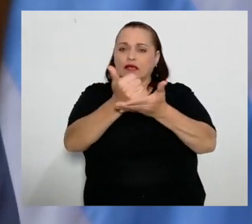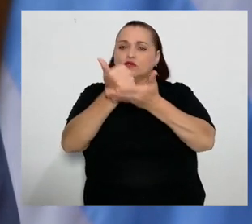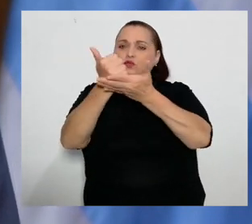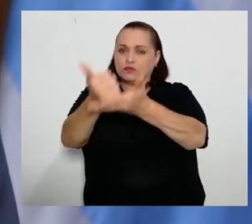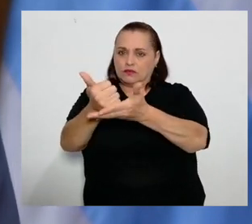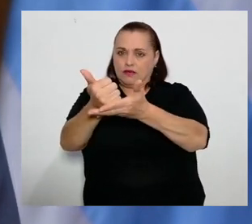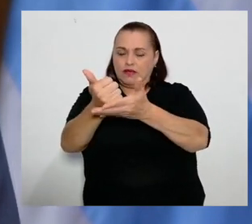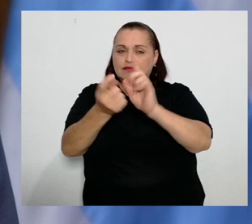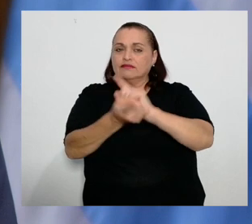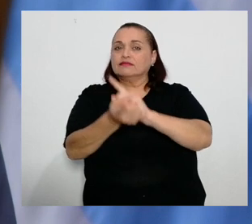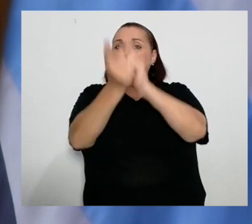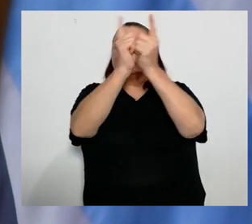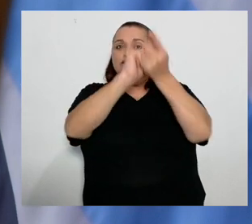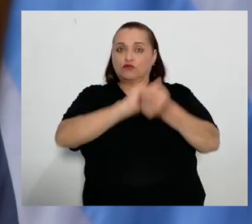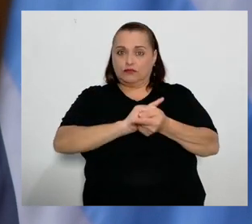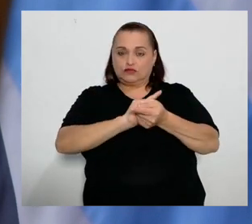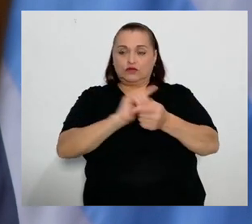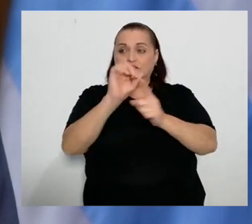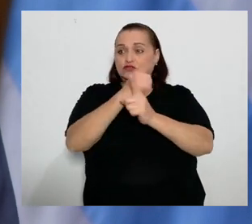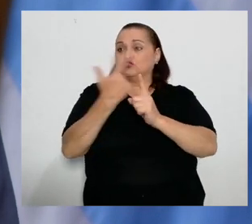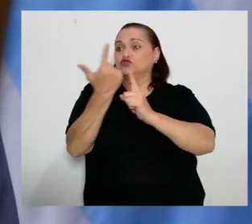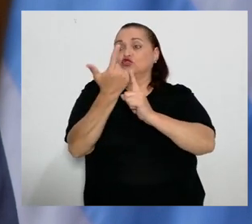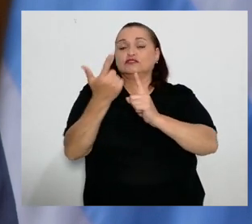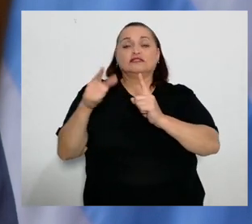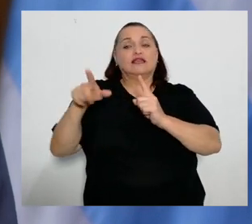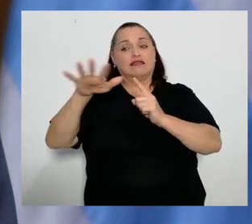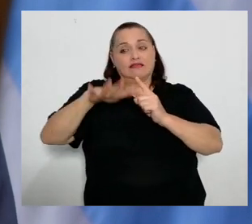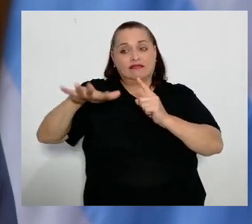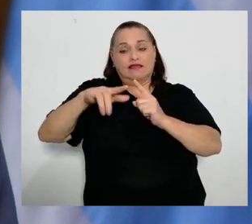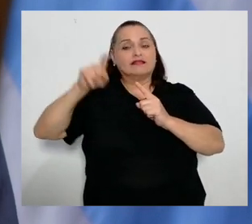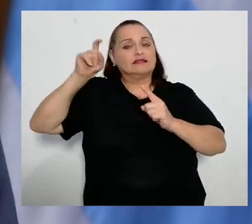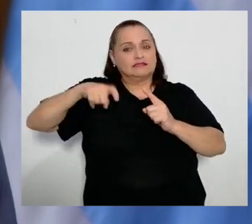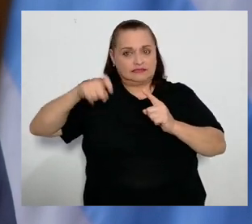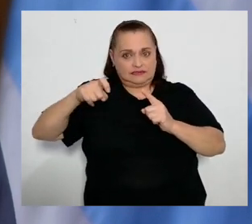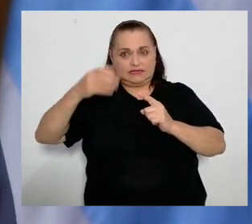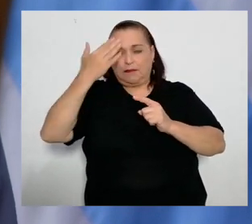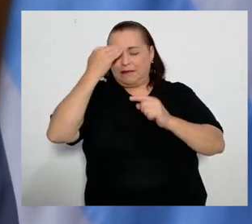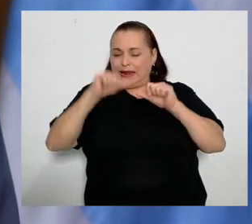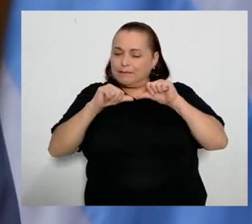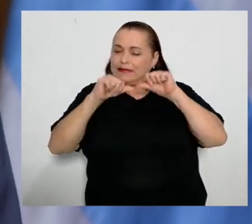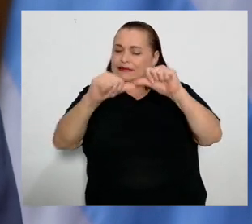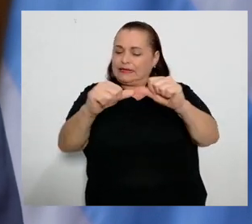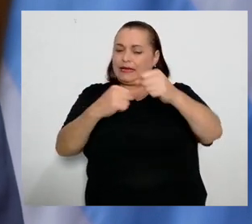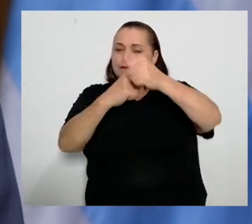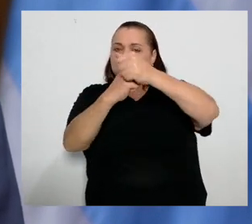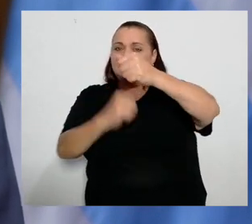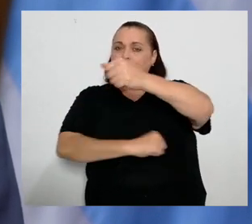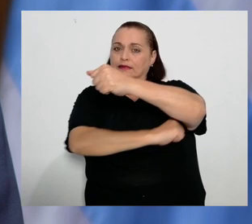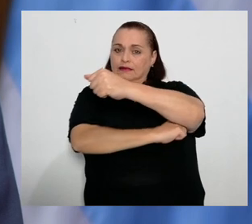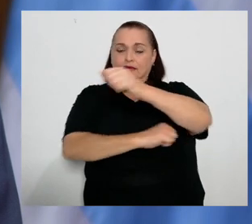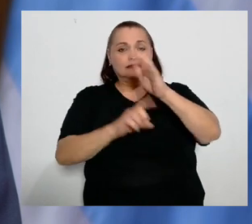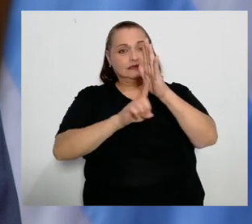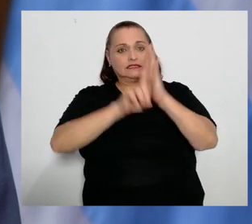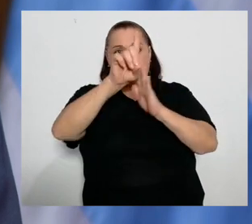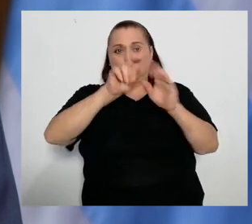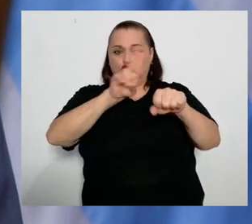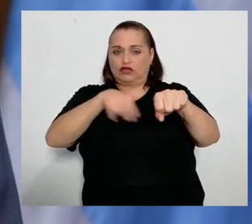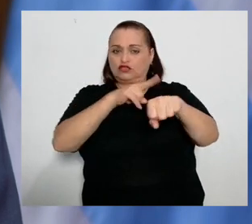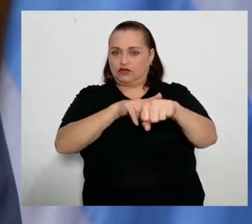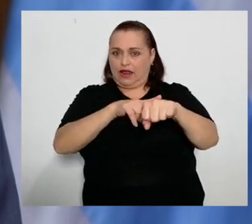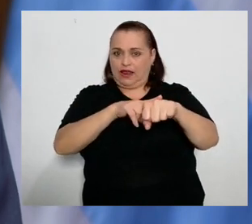contribuir con las transformaciones que la sociedad necesita para sostener Los pilares del desarrollo nacional